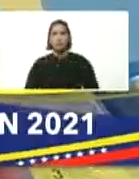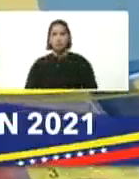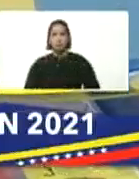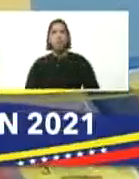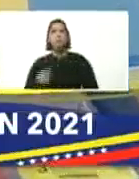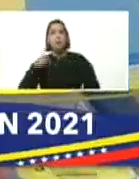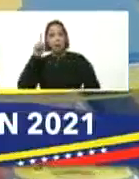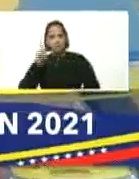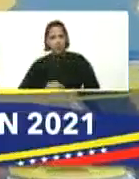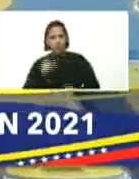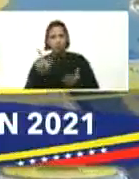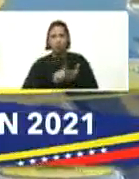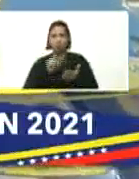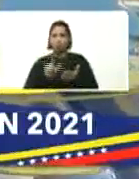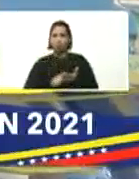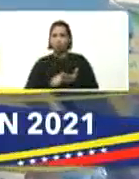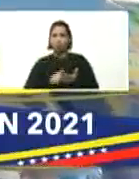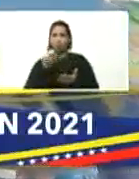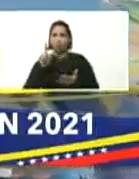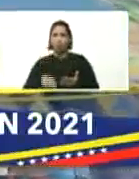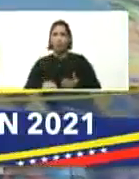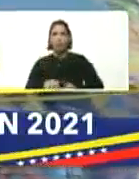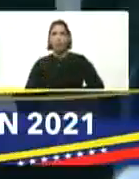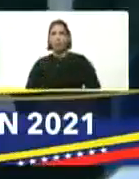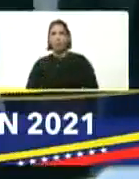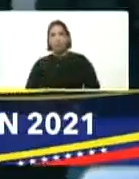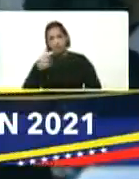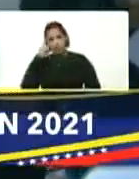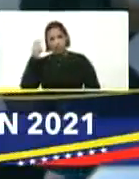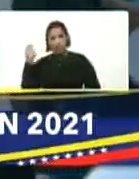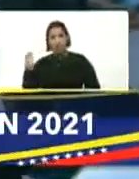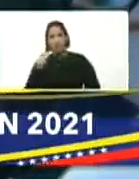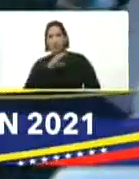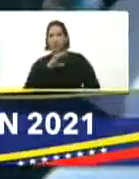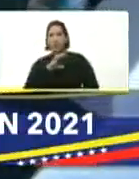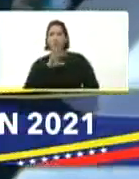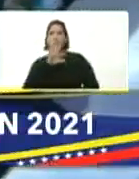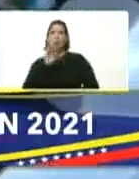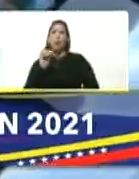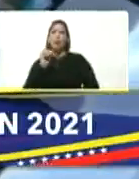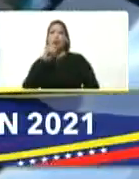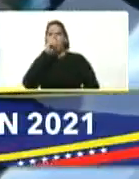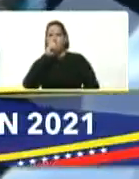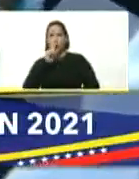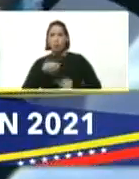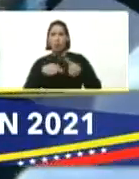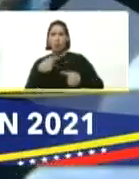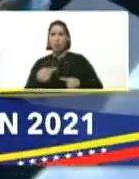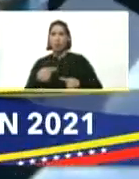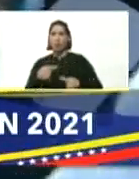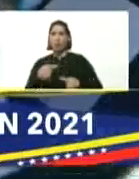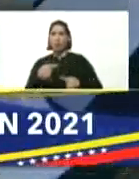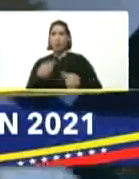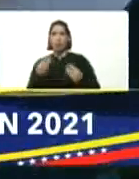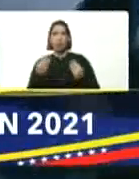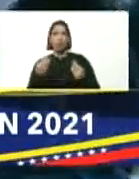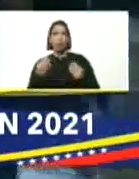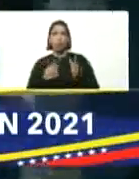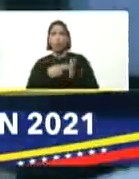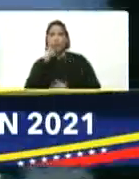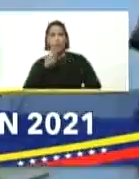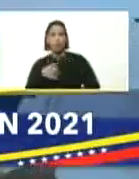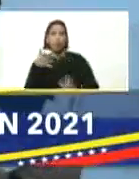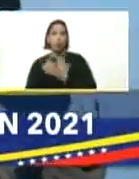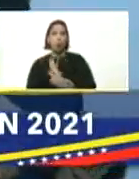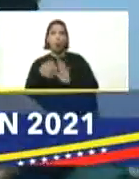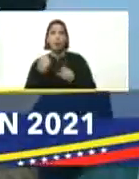llevo. Claudio Cars, teoría de la dependencia, 50 años después. Tiene mucho que ver con este trabajo de